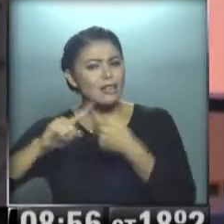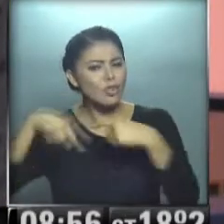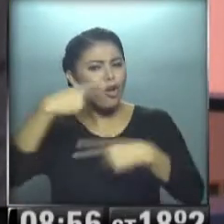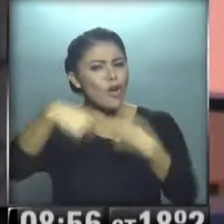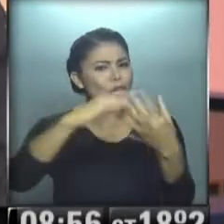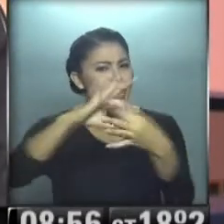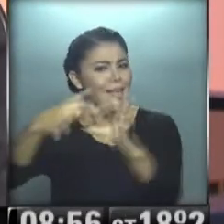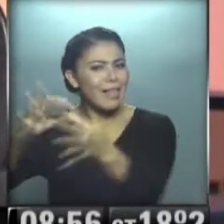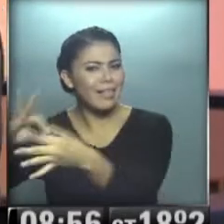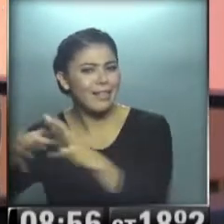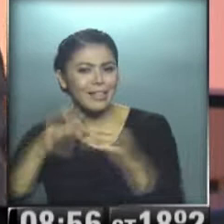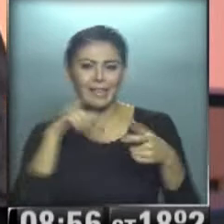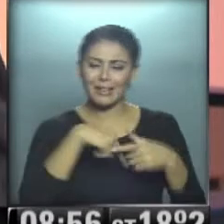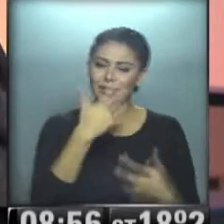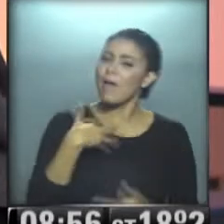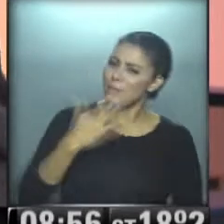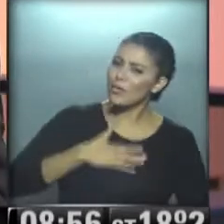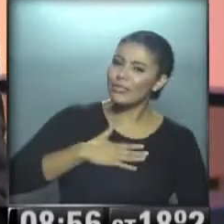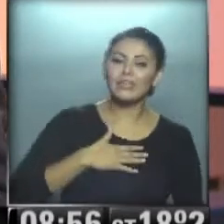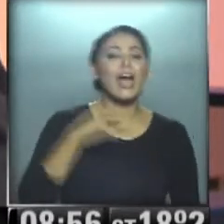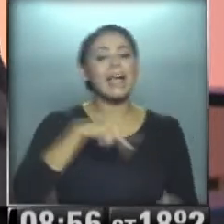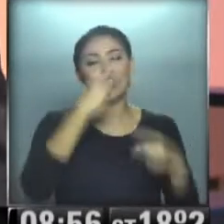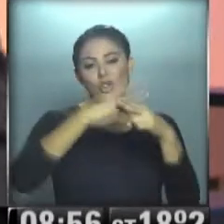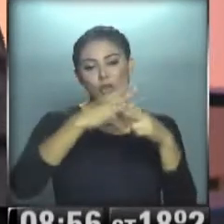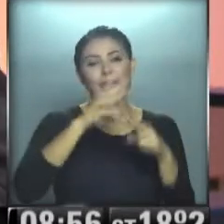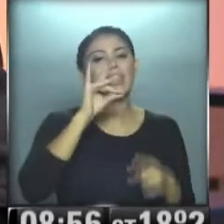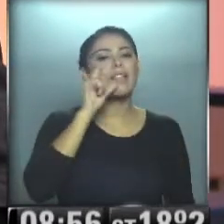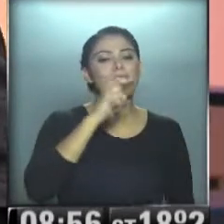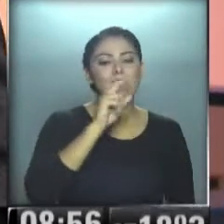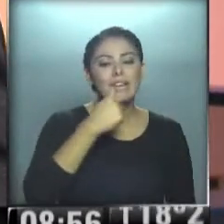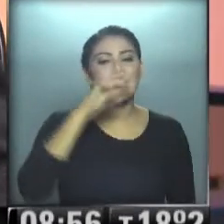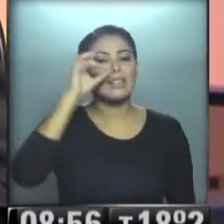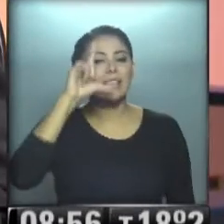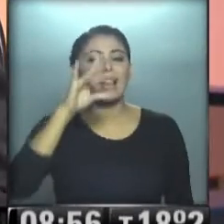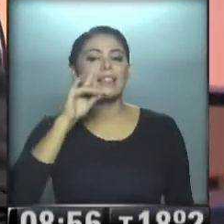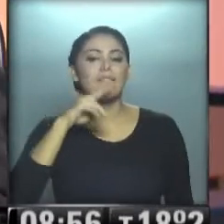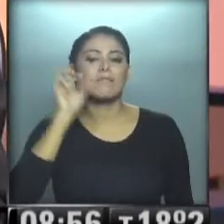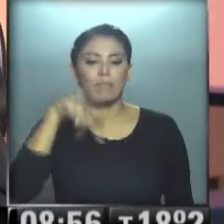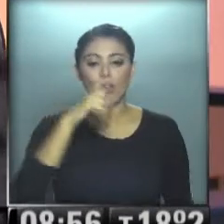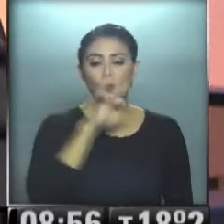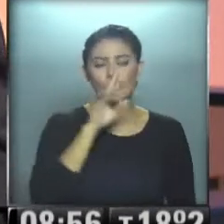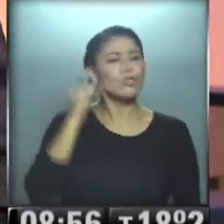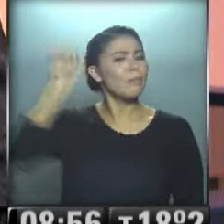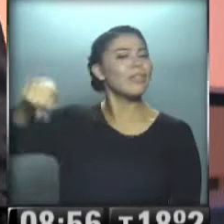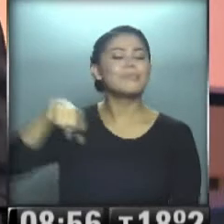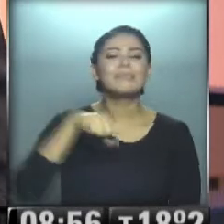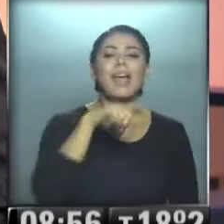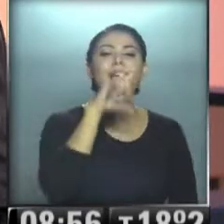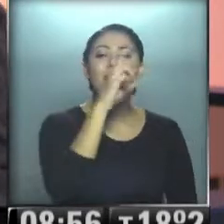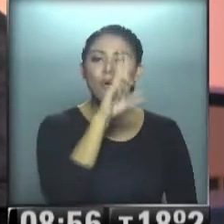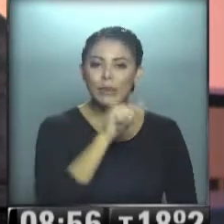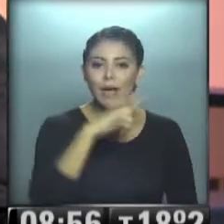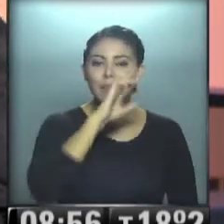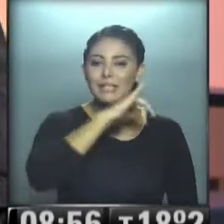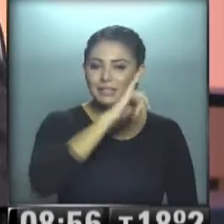para hablar de divas del diván. Me alegro. Que es el nombre del dúo conformado por Laura Vázquez, lo voy a ignorar, por Laura Vázquez